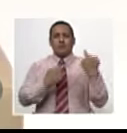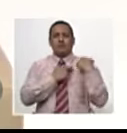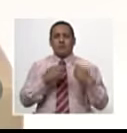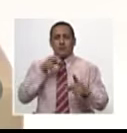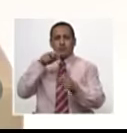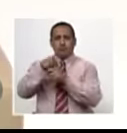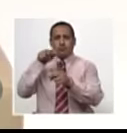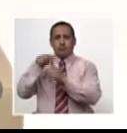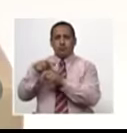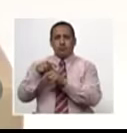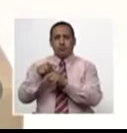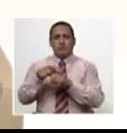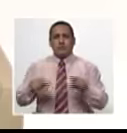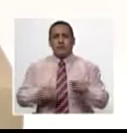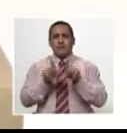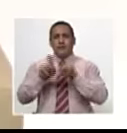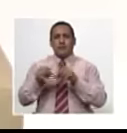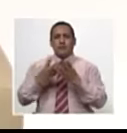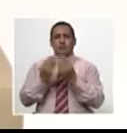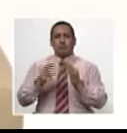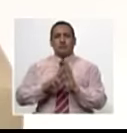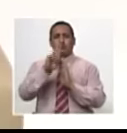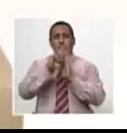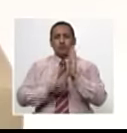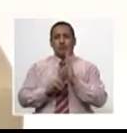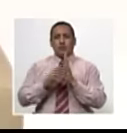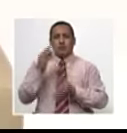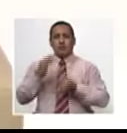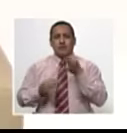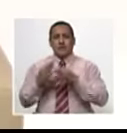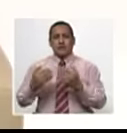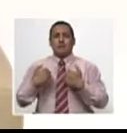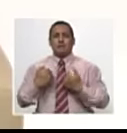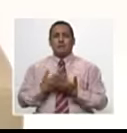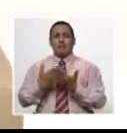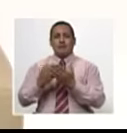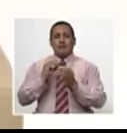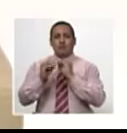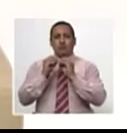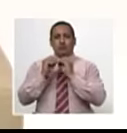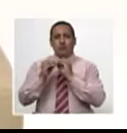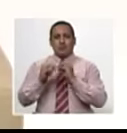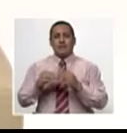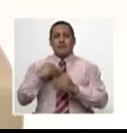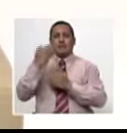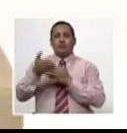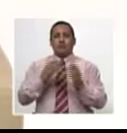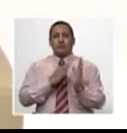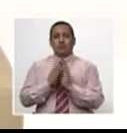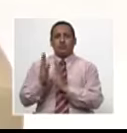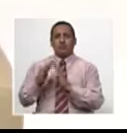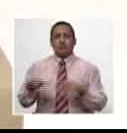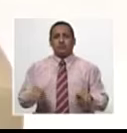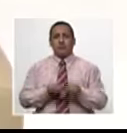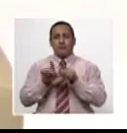sus hallazgos, de las resoluciones que detectan irregularidades y que después en un proceso, ¿no?